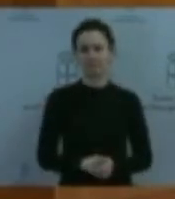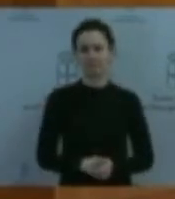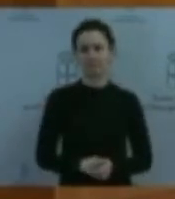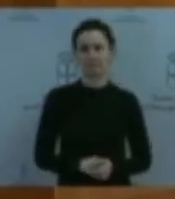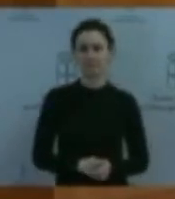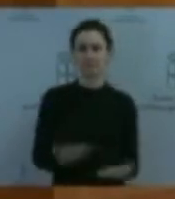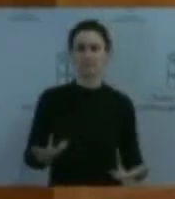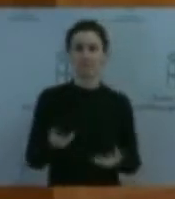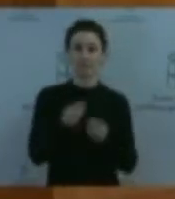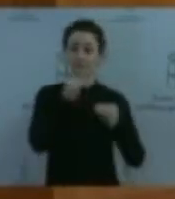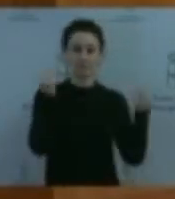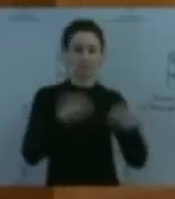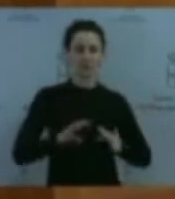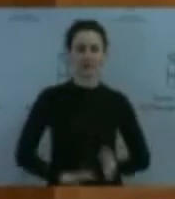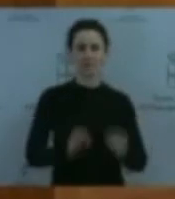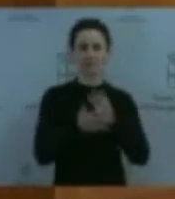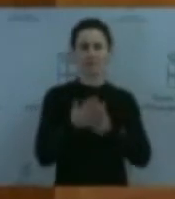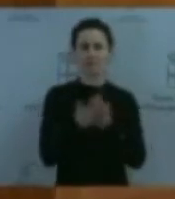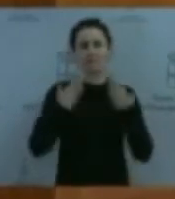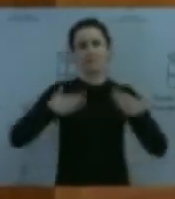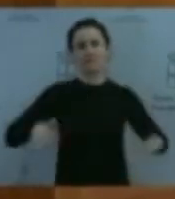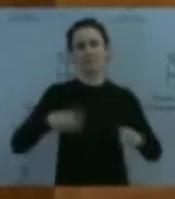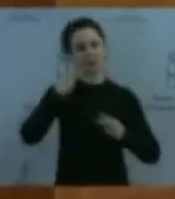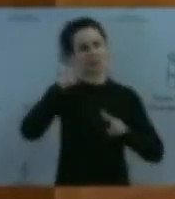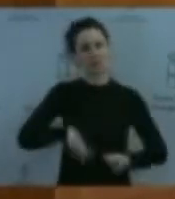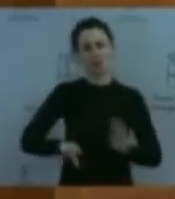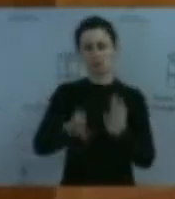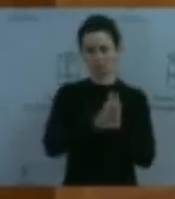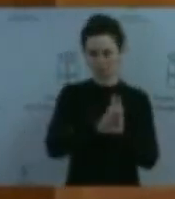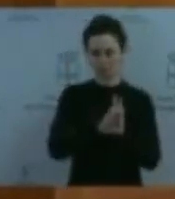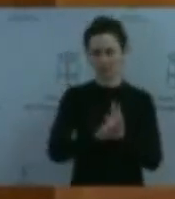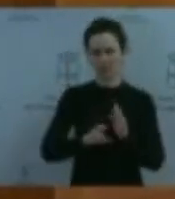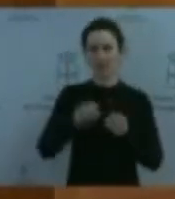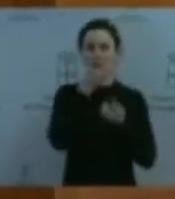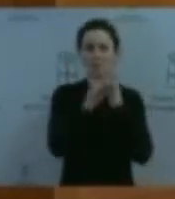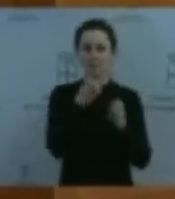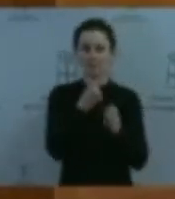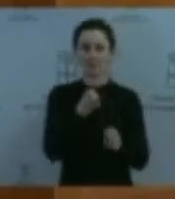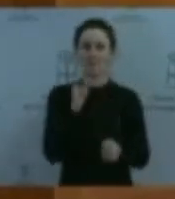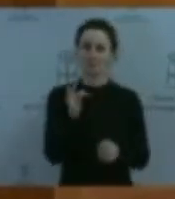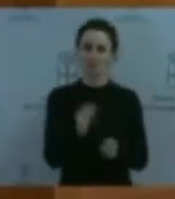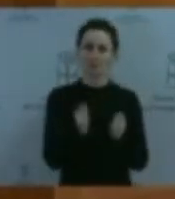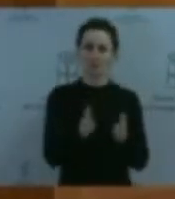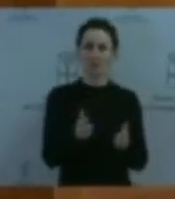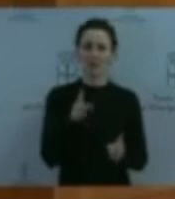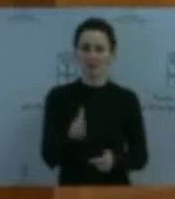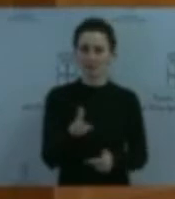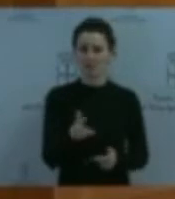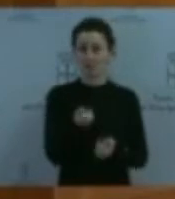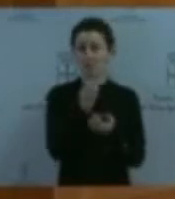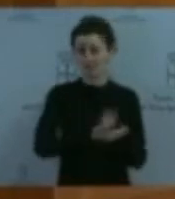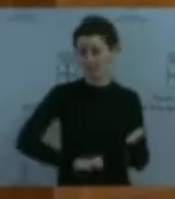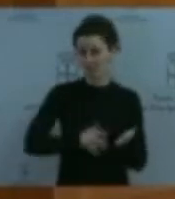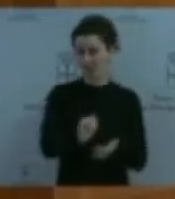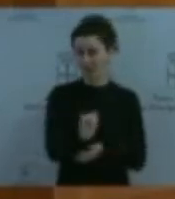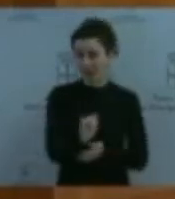del reconocimiento constitucional y las protestas a favor de este derecho, toda la información disponible le llevaba a la conclusión de que